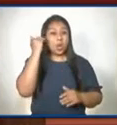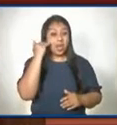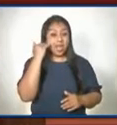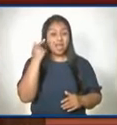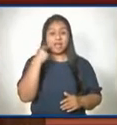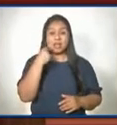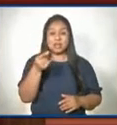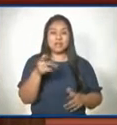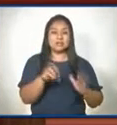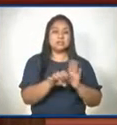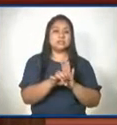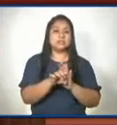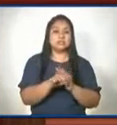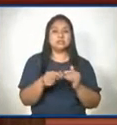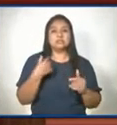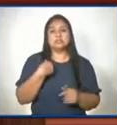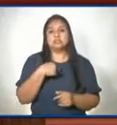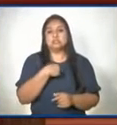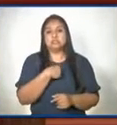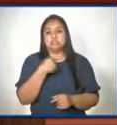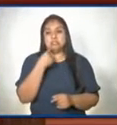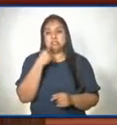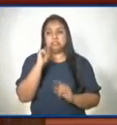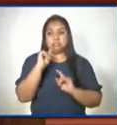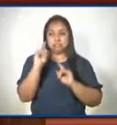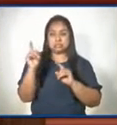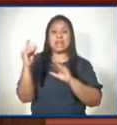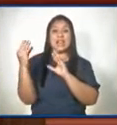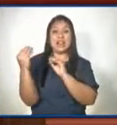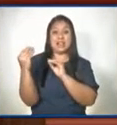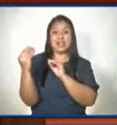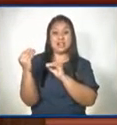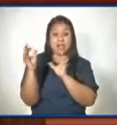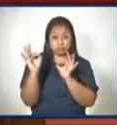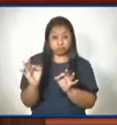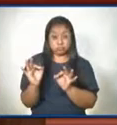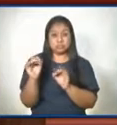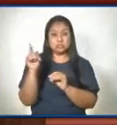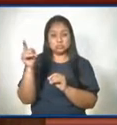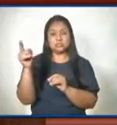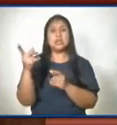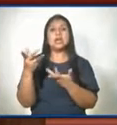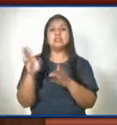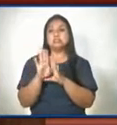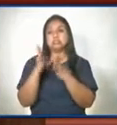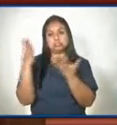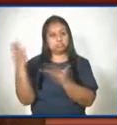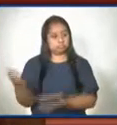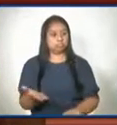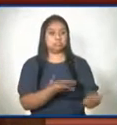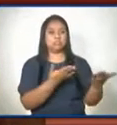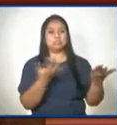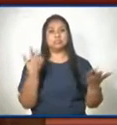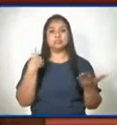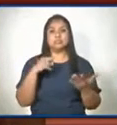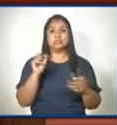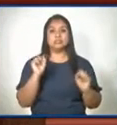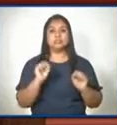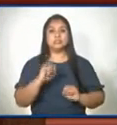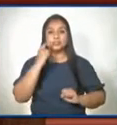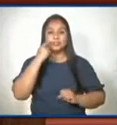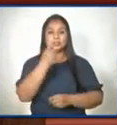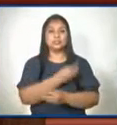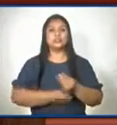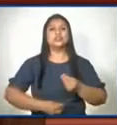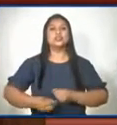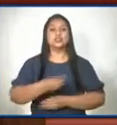si nosotros concluyéramos la negociación, eso abriría la puerta para que los